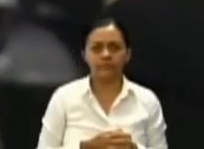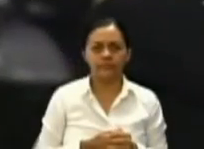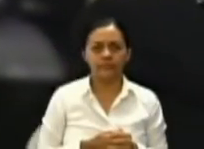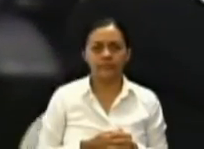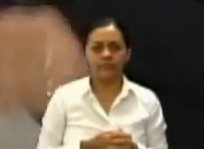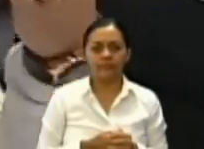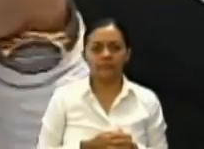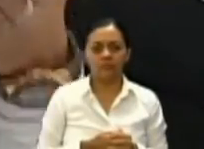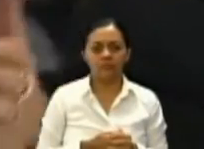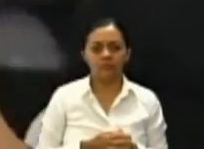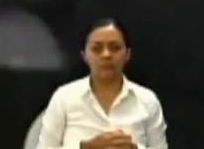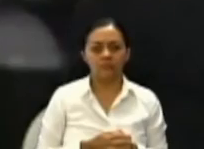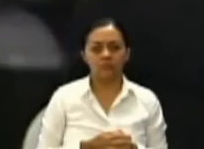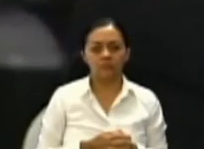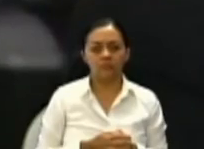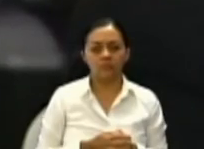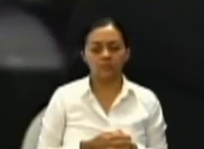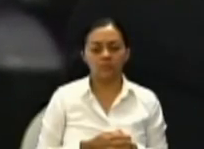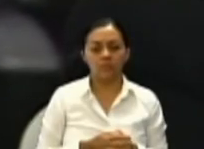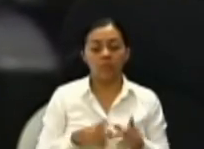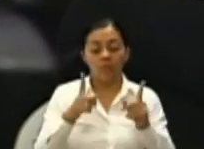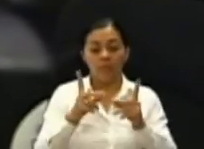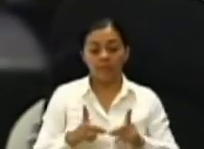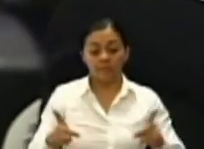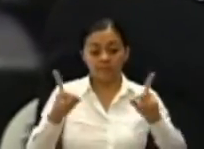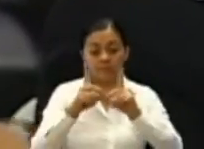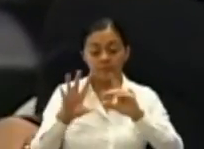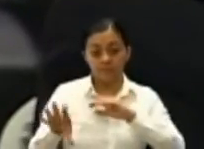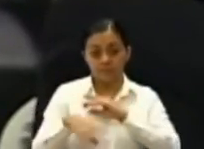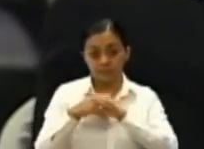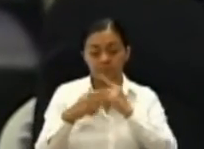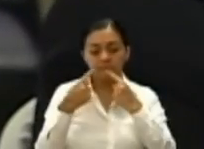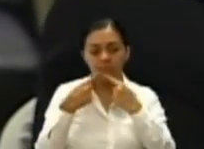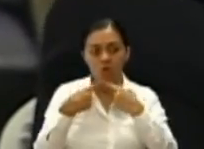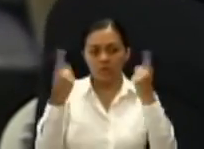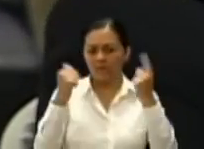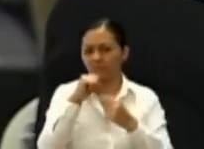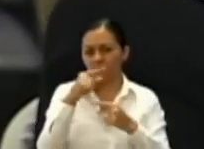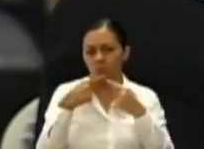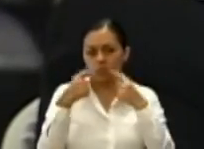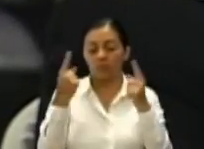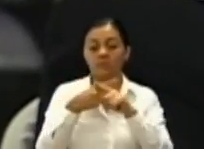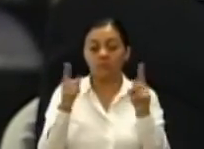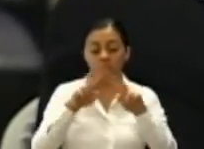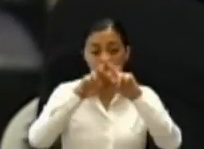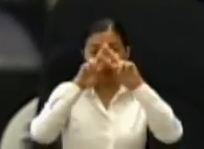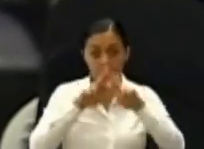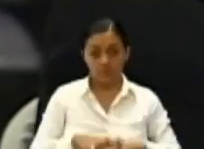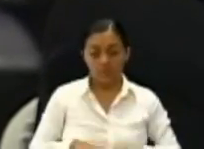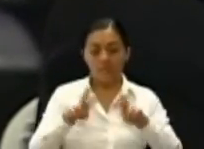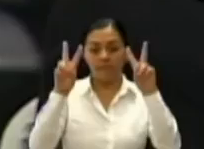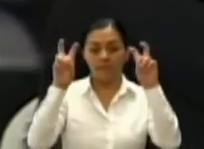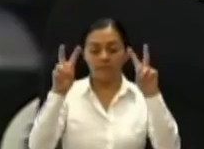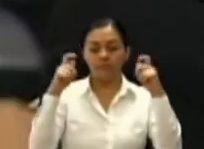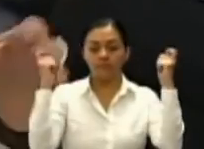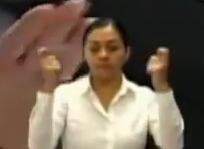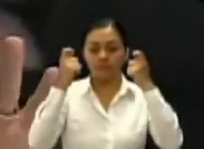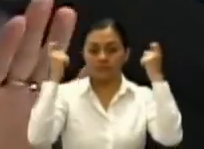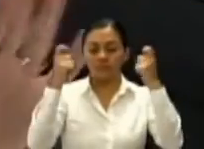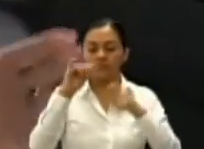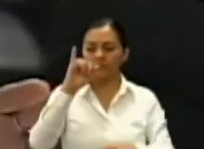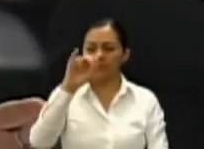voy a dar un dato que ni siquiera se ha hecho todavía público revisando el tema de la fundación que es